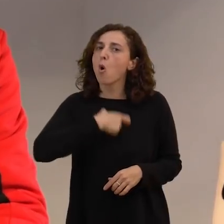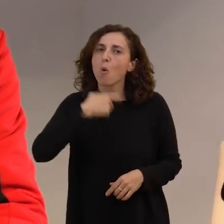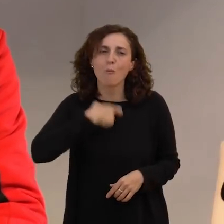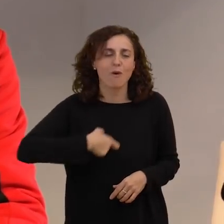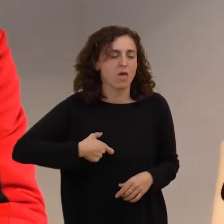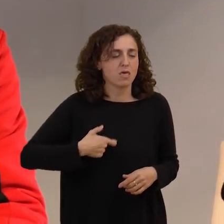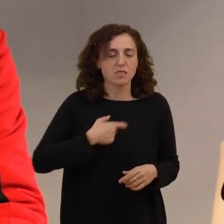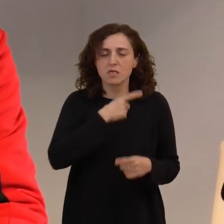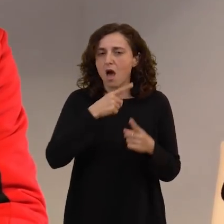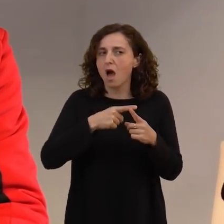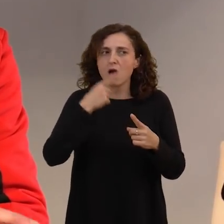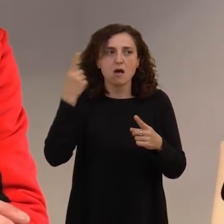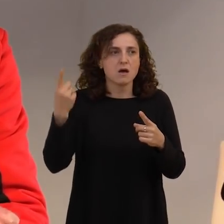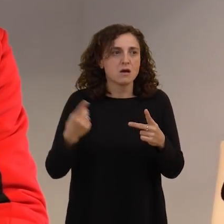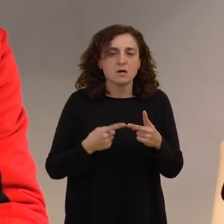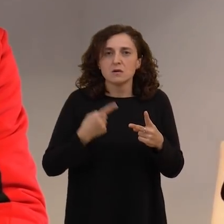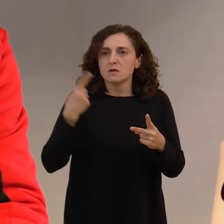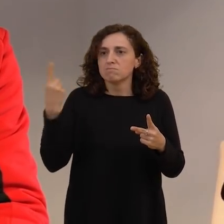la logopedia fundamental